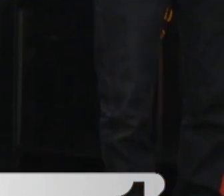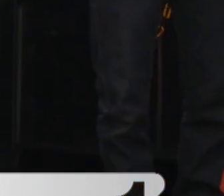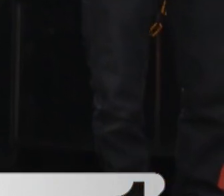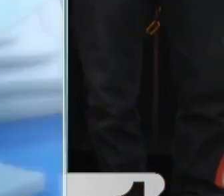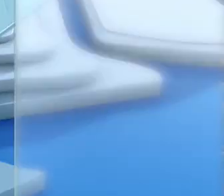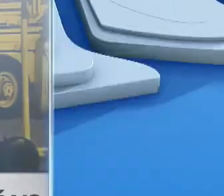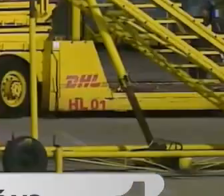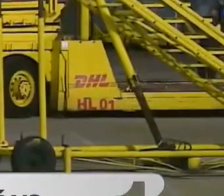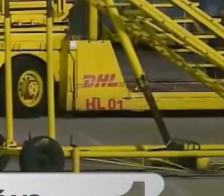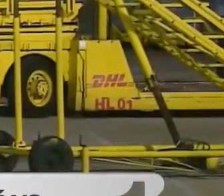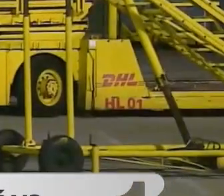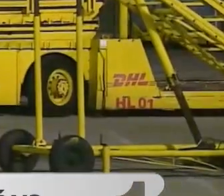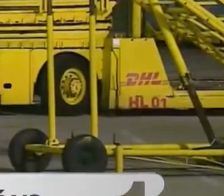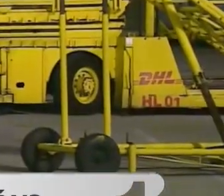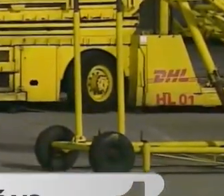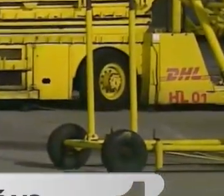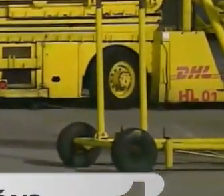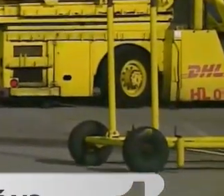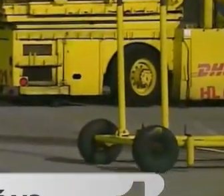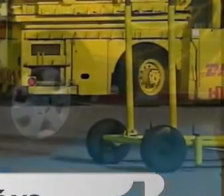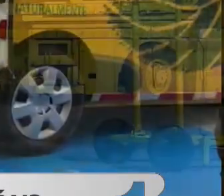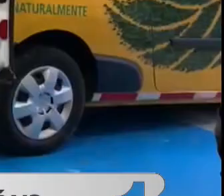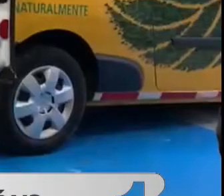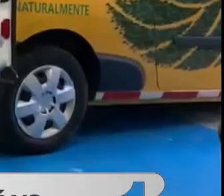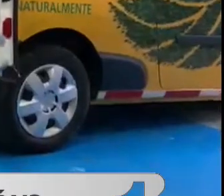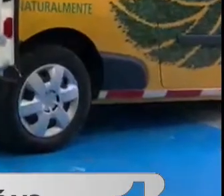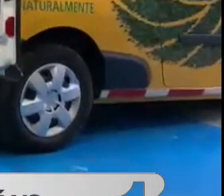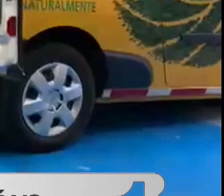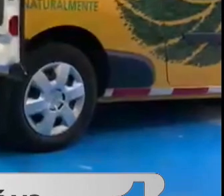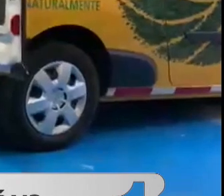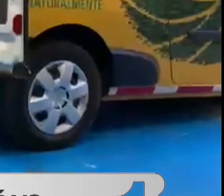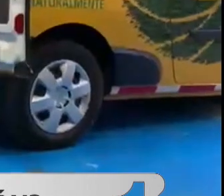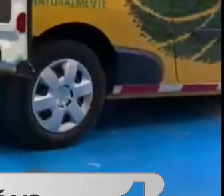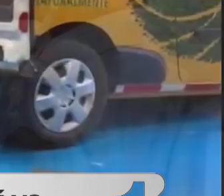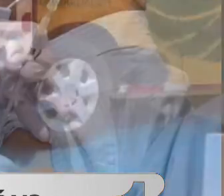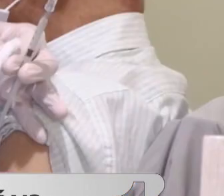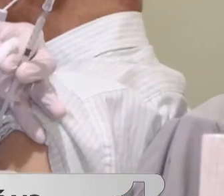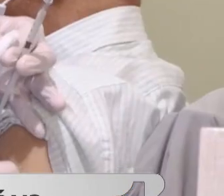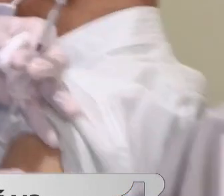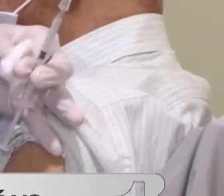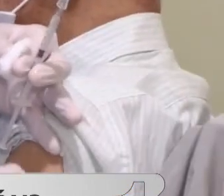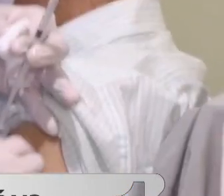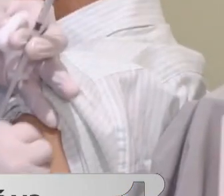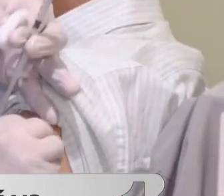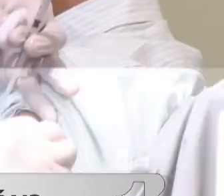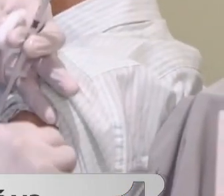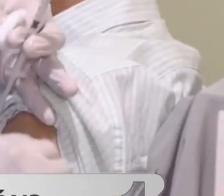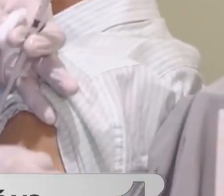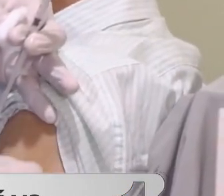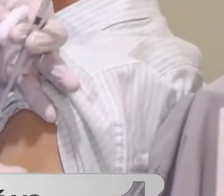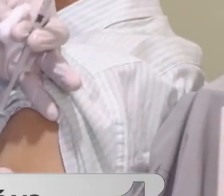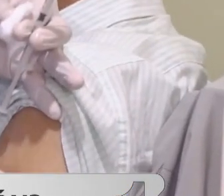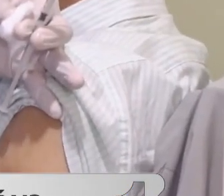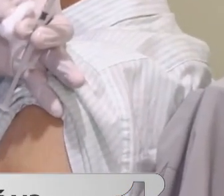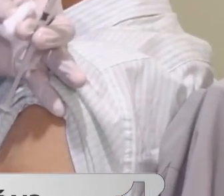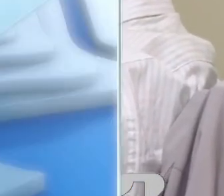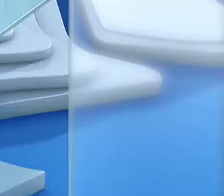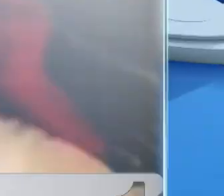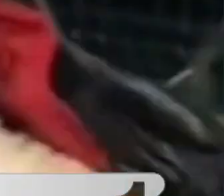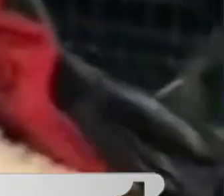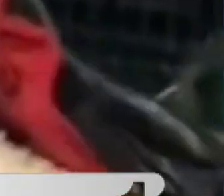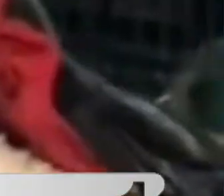de diálogo. Llegan 50.000 vacunas de Pfizer. ¿Cómo avanza el proceso de vacunación en adultos mayores de 80